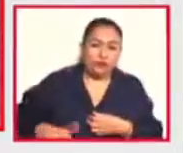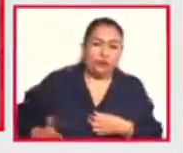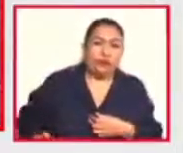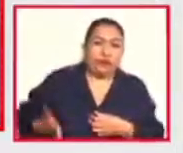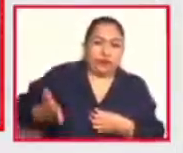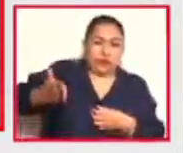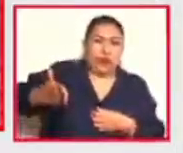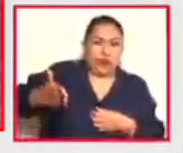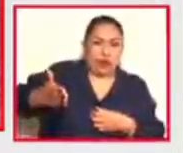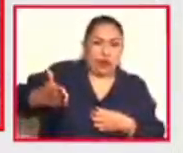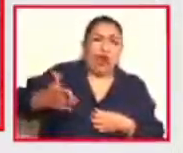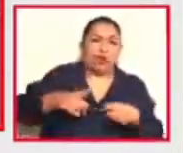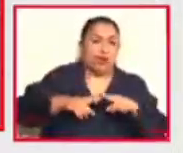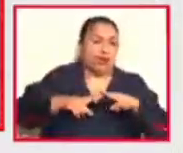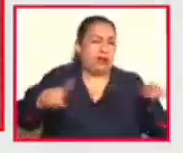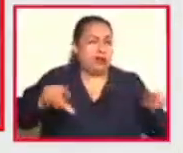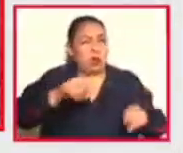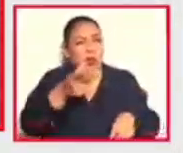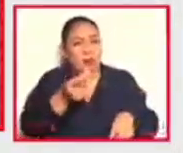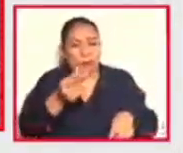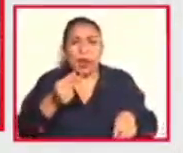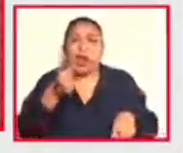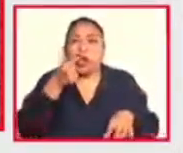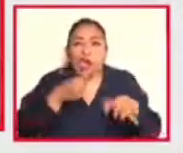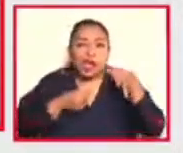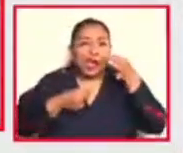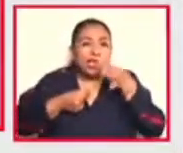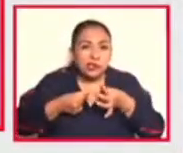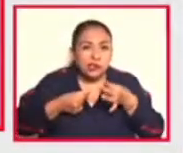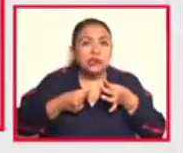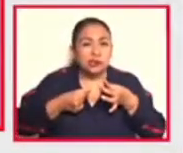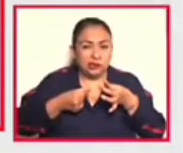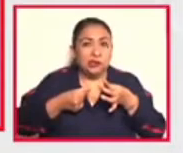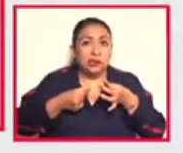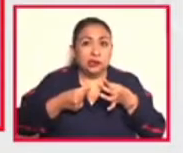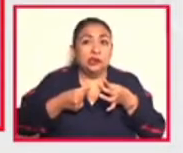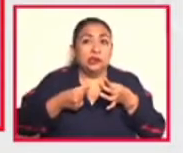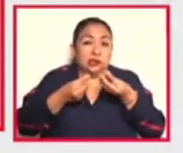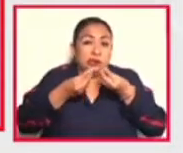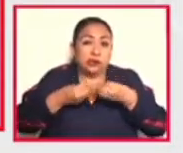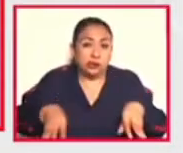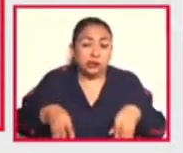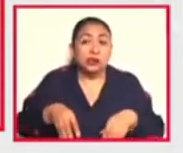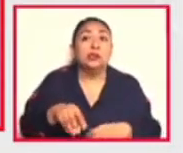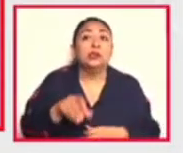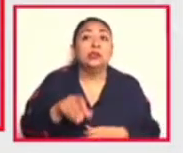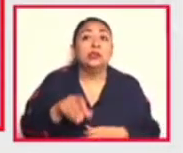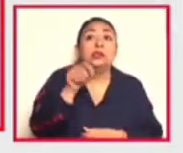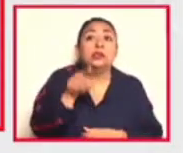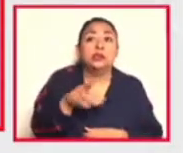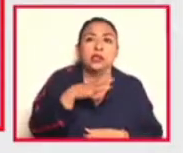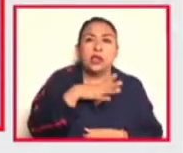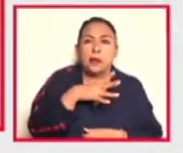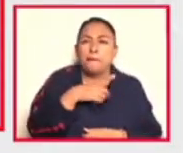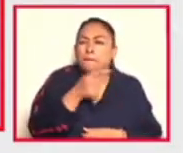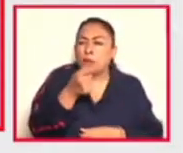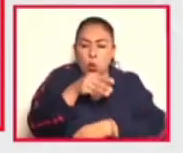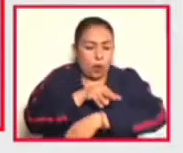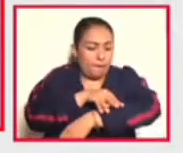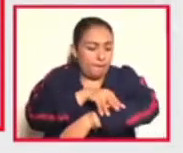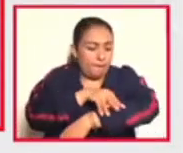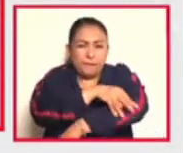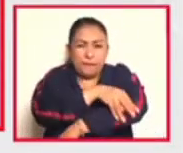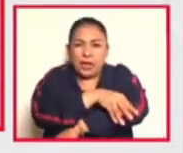perros, pierden ciertos dientes cuando crecen y también tienen tienen muy poquito pelo, son muy